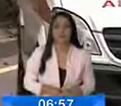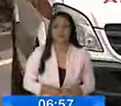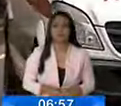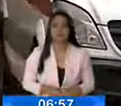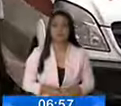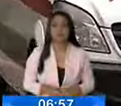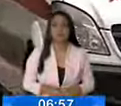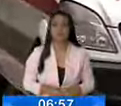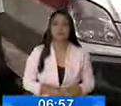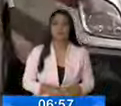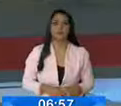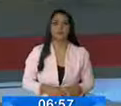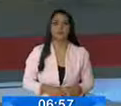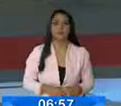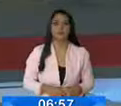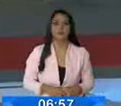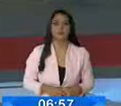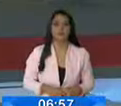Javier Rosero.